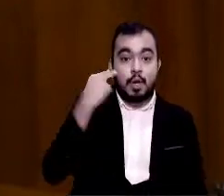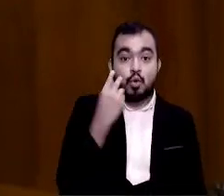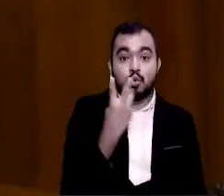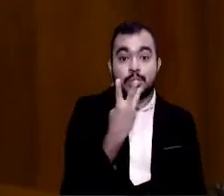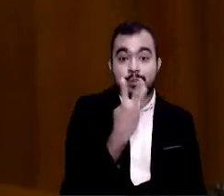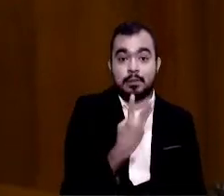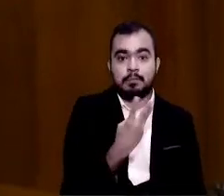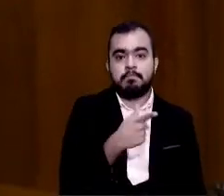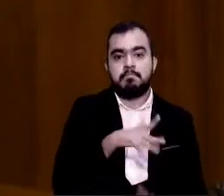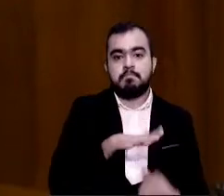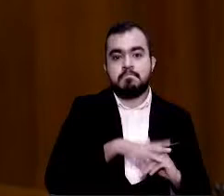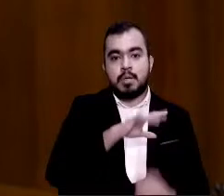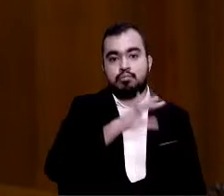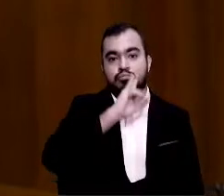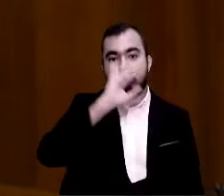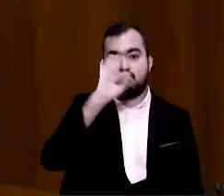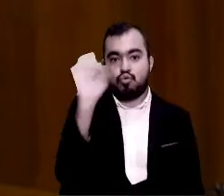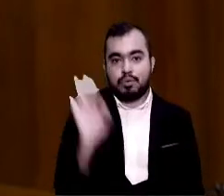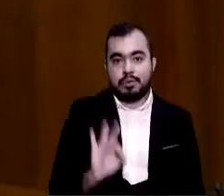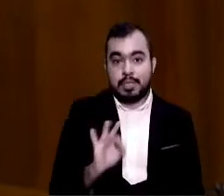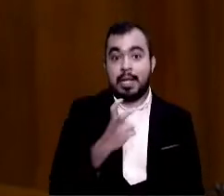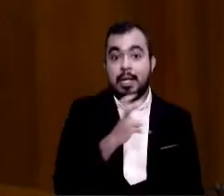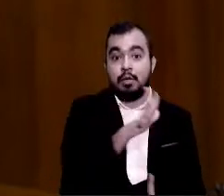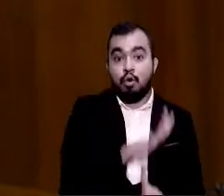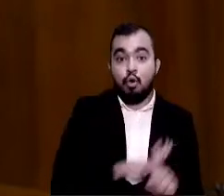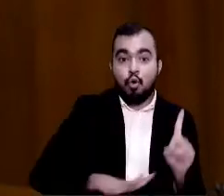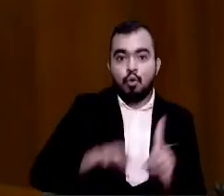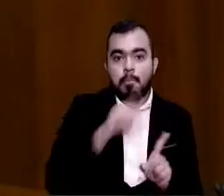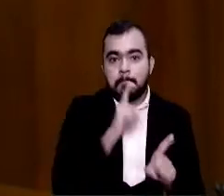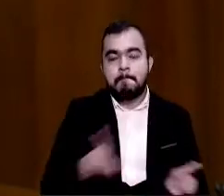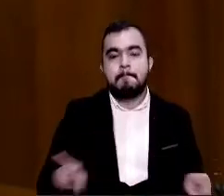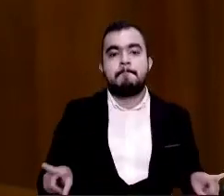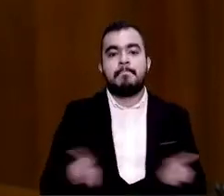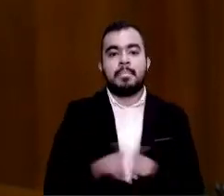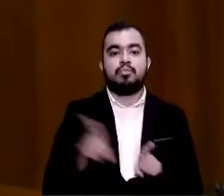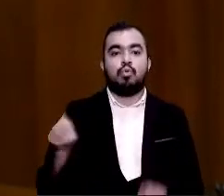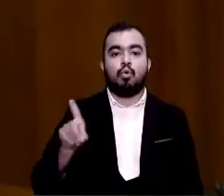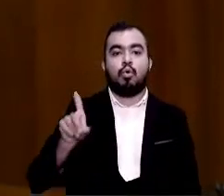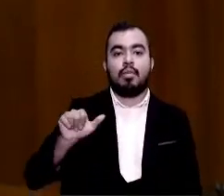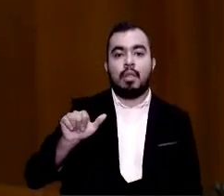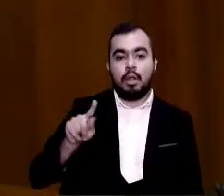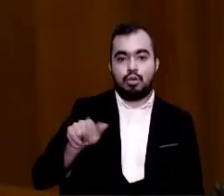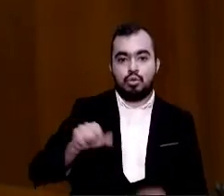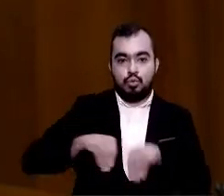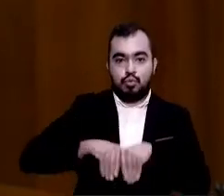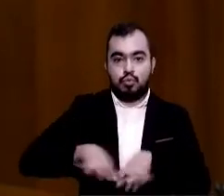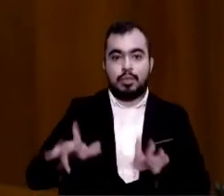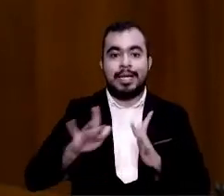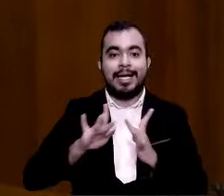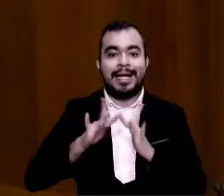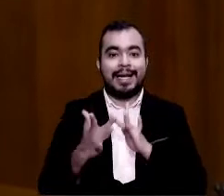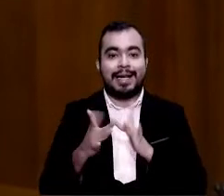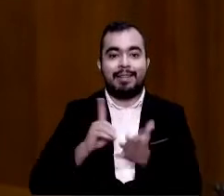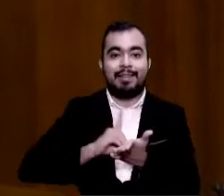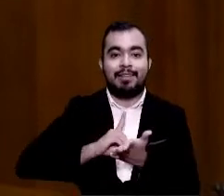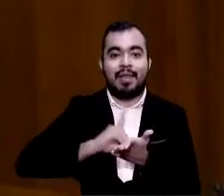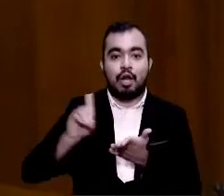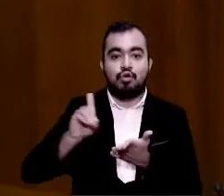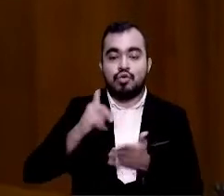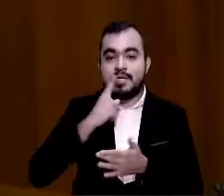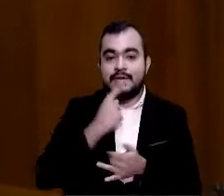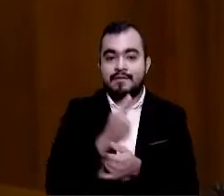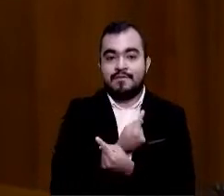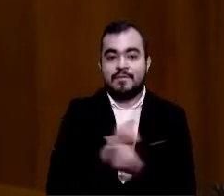con mayor porcentaje. En este contexto, de acuerdo con datos que emite la Red por los Derechos de la Infancia en México, en